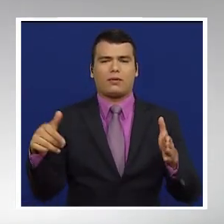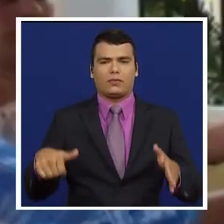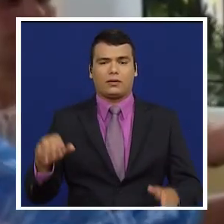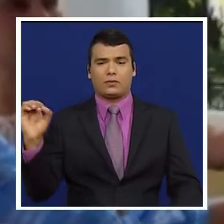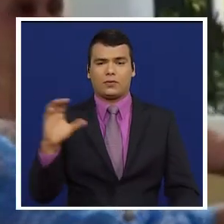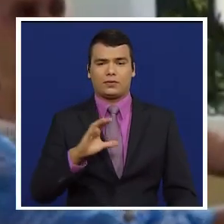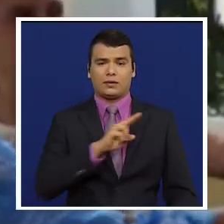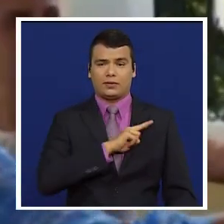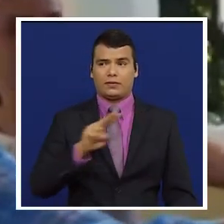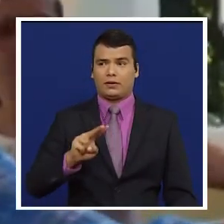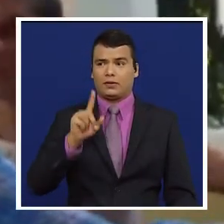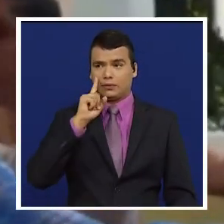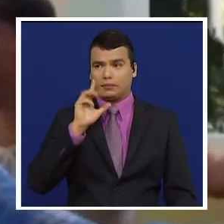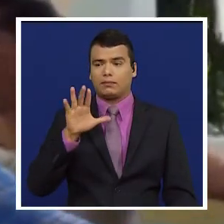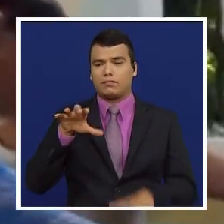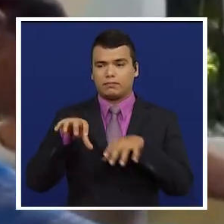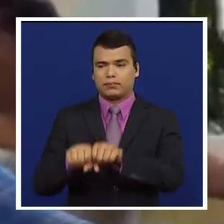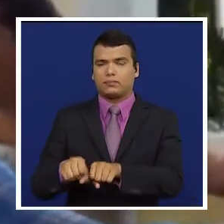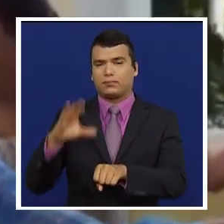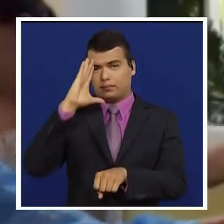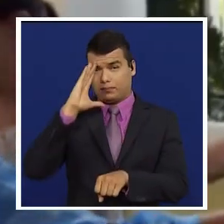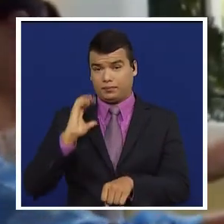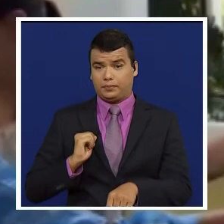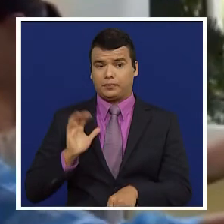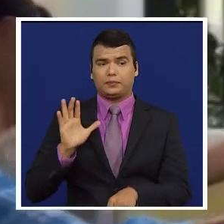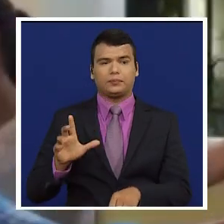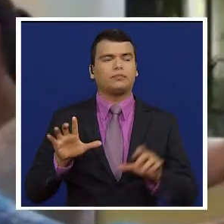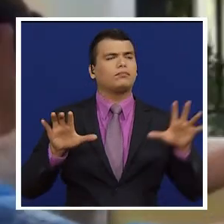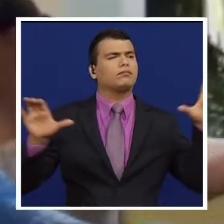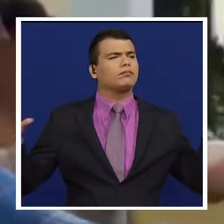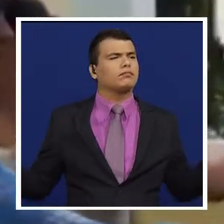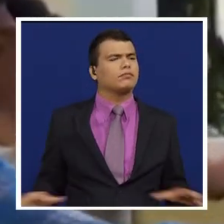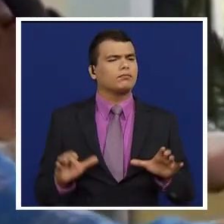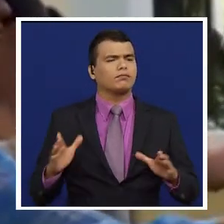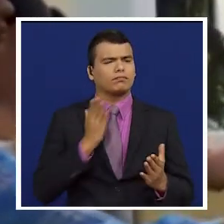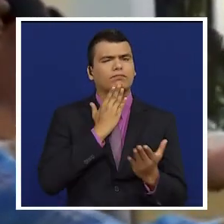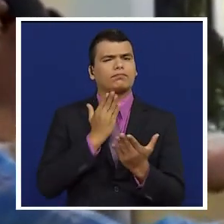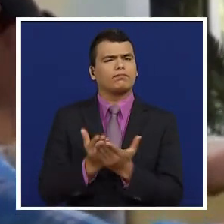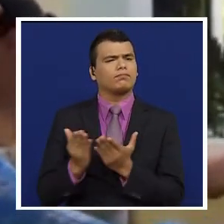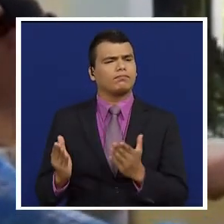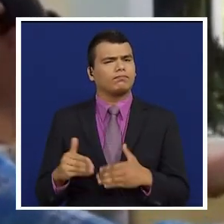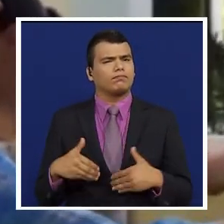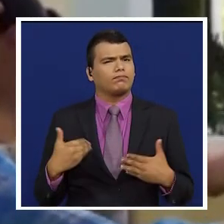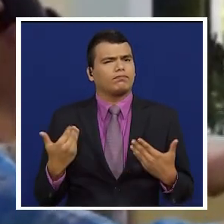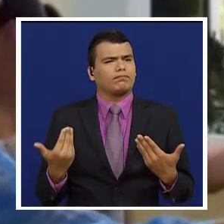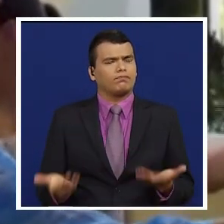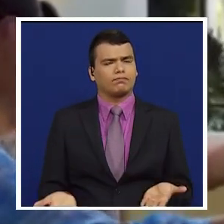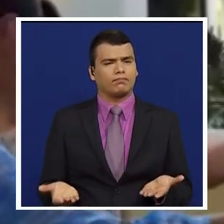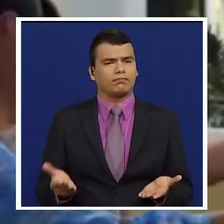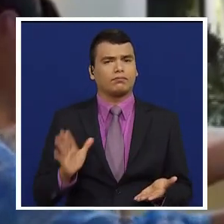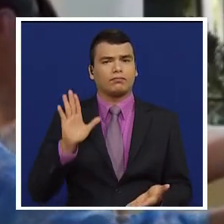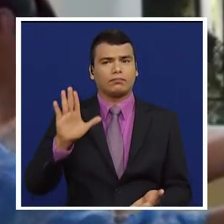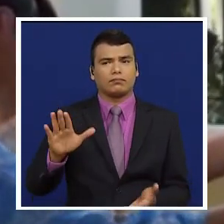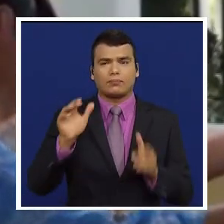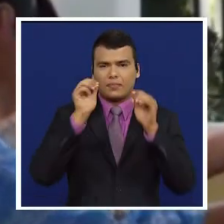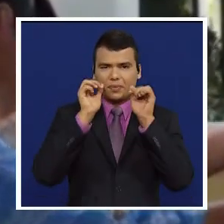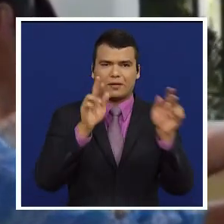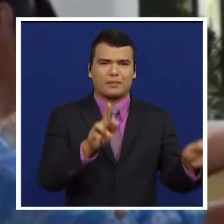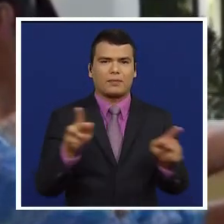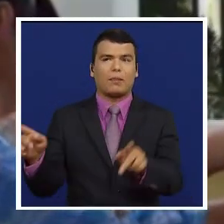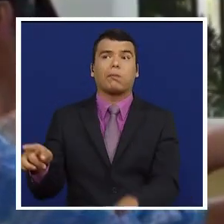Cauca. Esta operación fue gracias al apoyo de la población